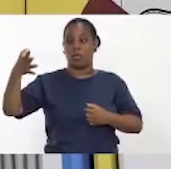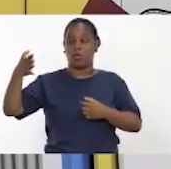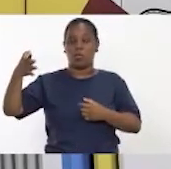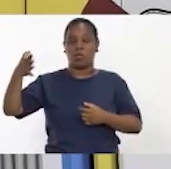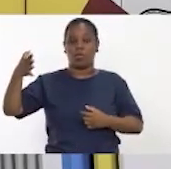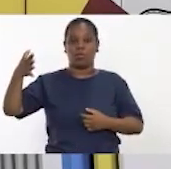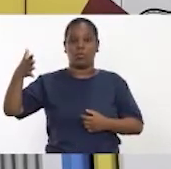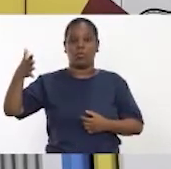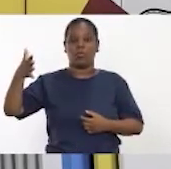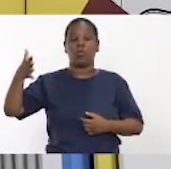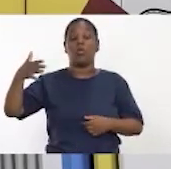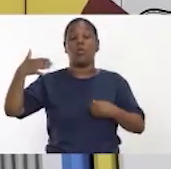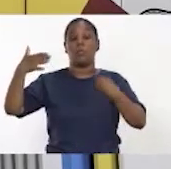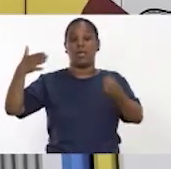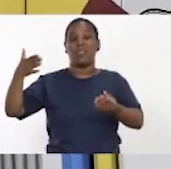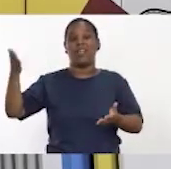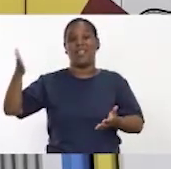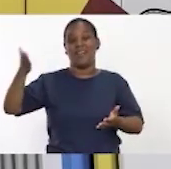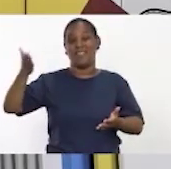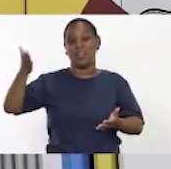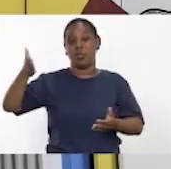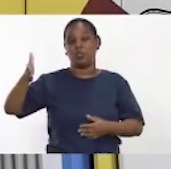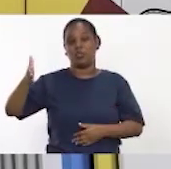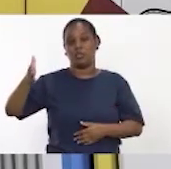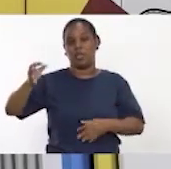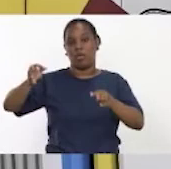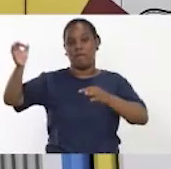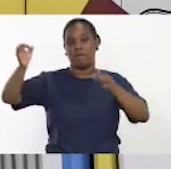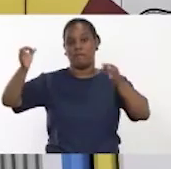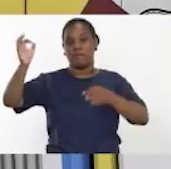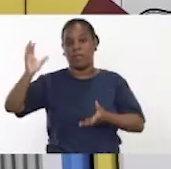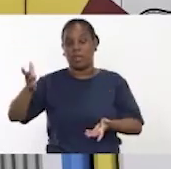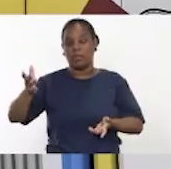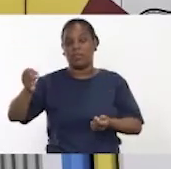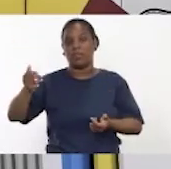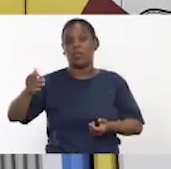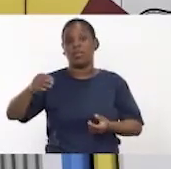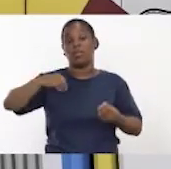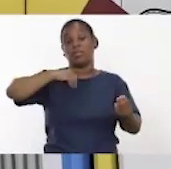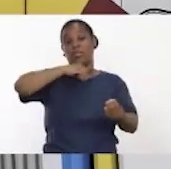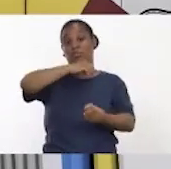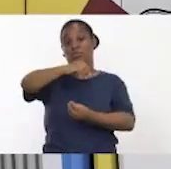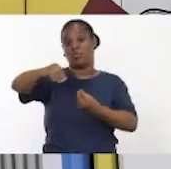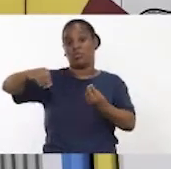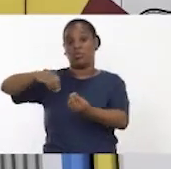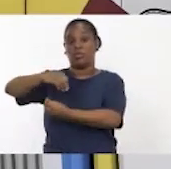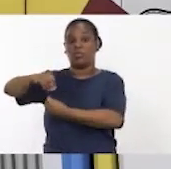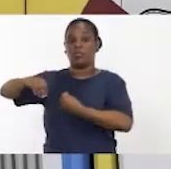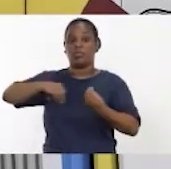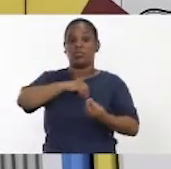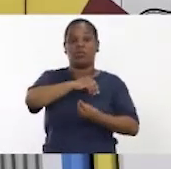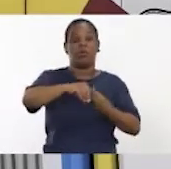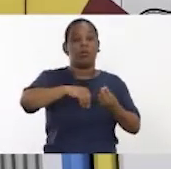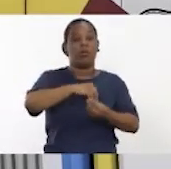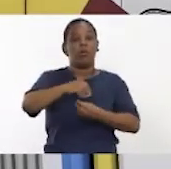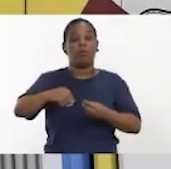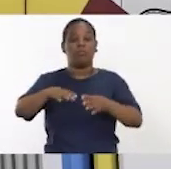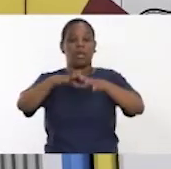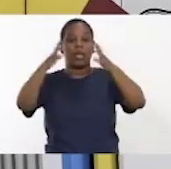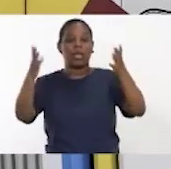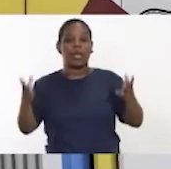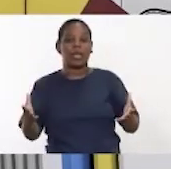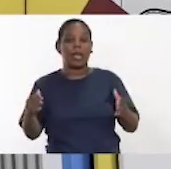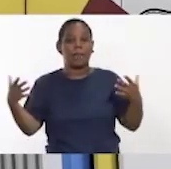4 dedos me da la velocidad de la partícula y en su rotación el campo magnético. Y